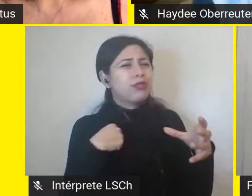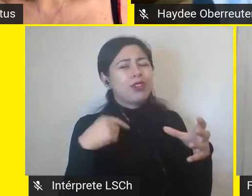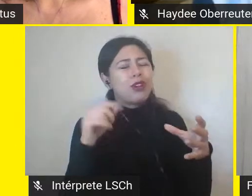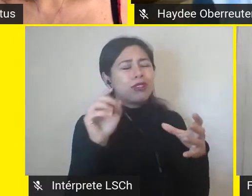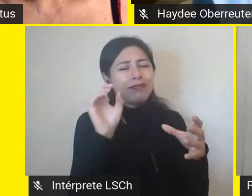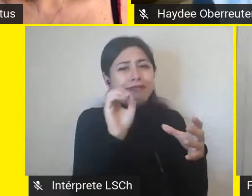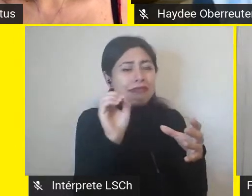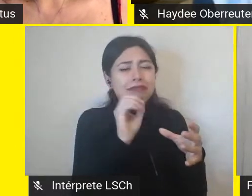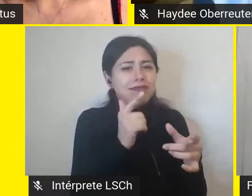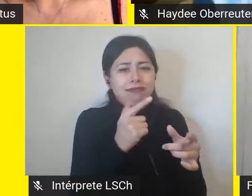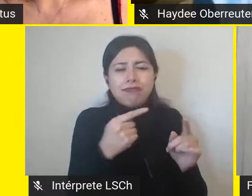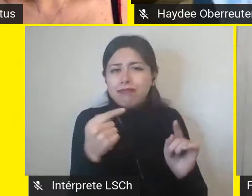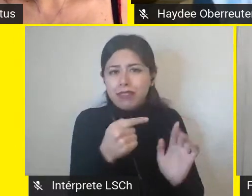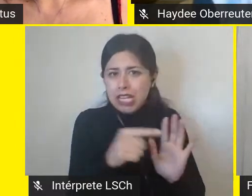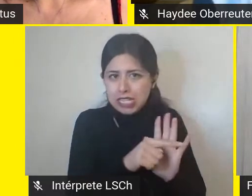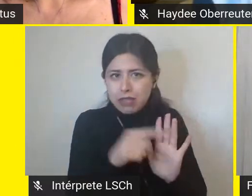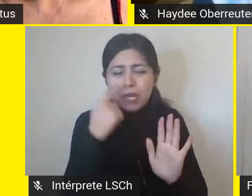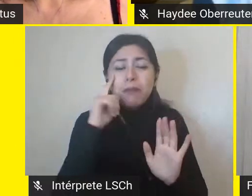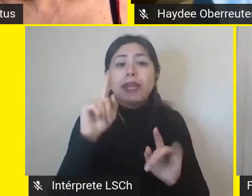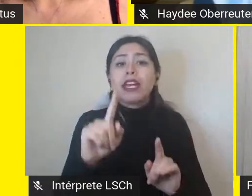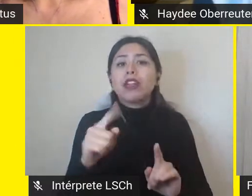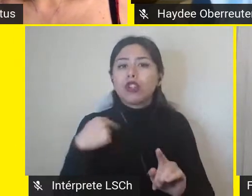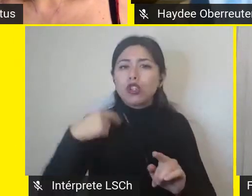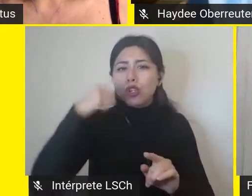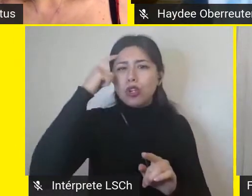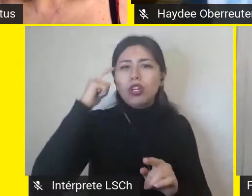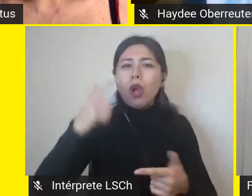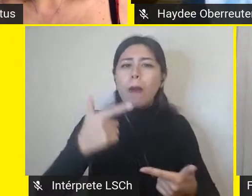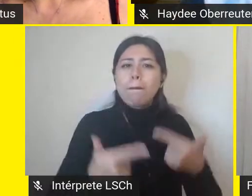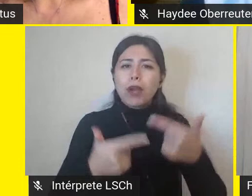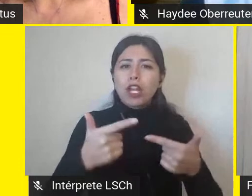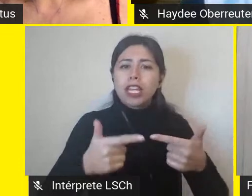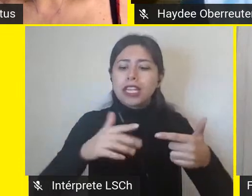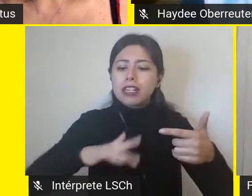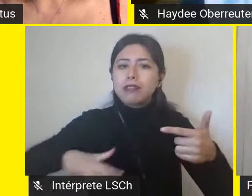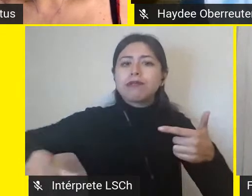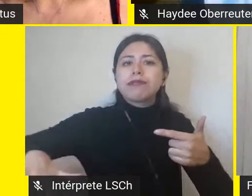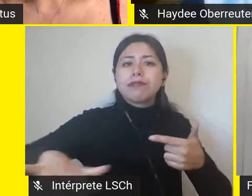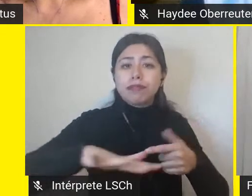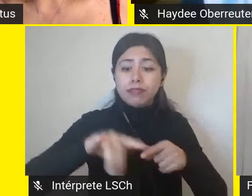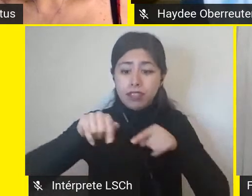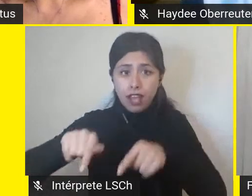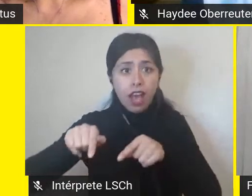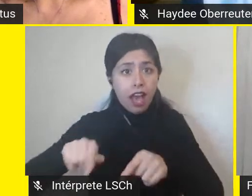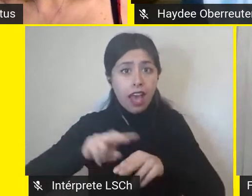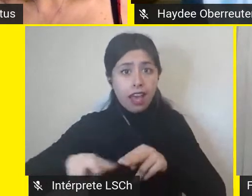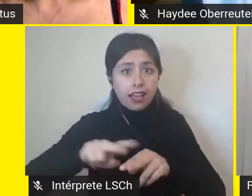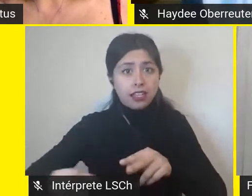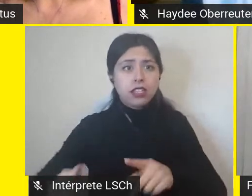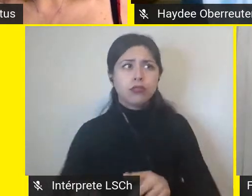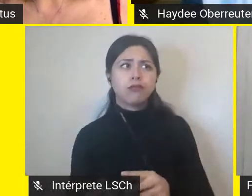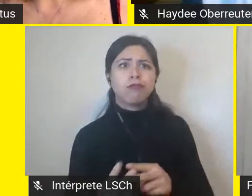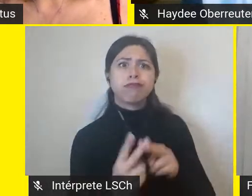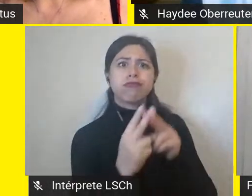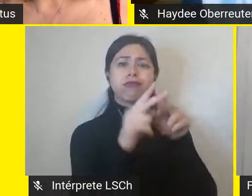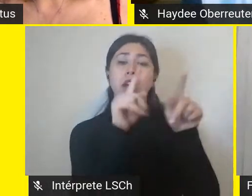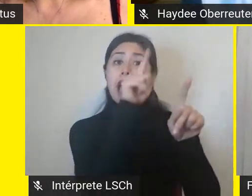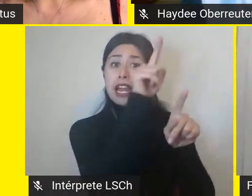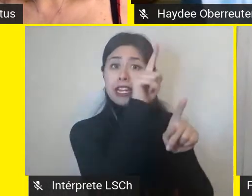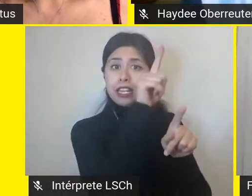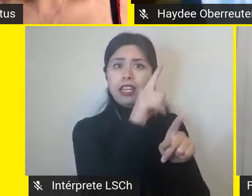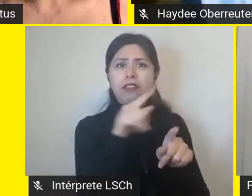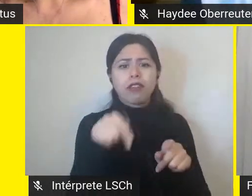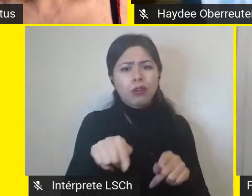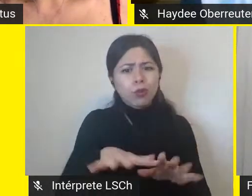política por abajo. Si es por abajo y va hacia arriba, si es por los de abajo para que vaya hacia arriba,